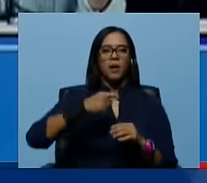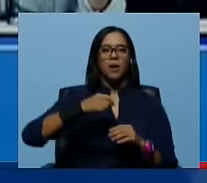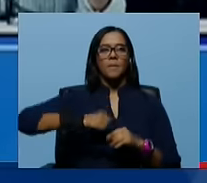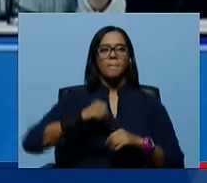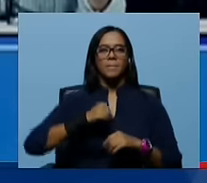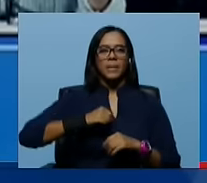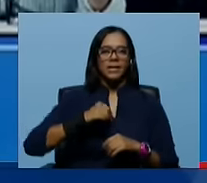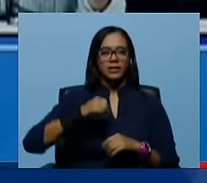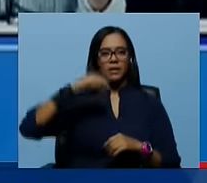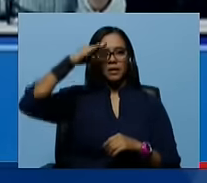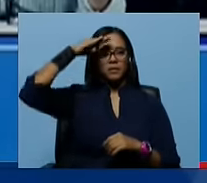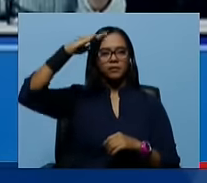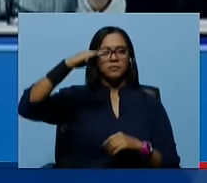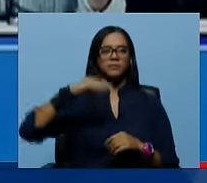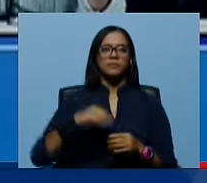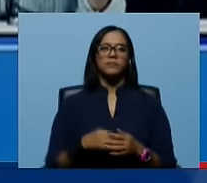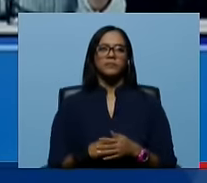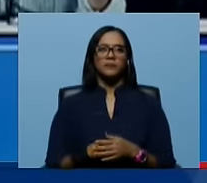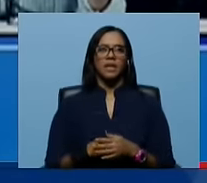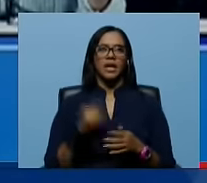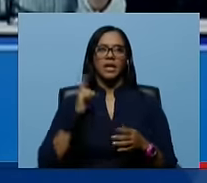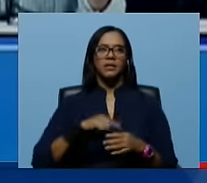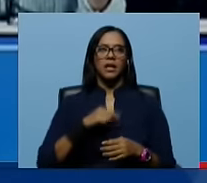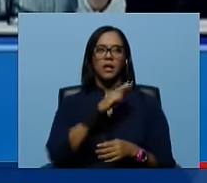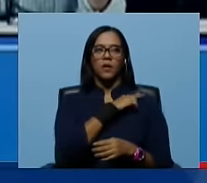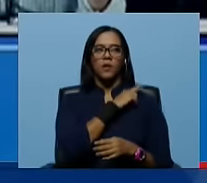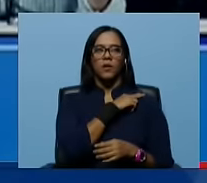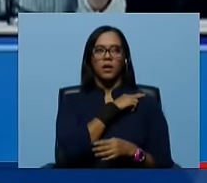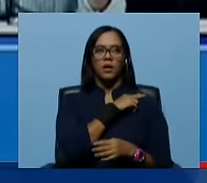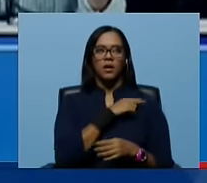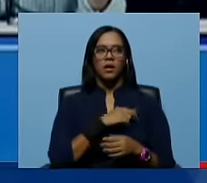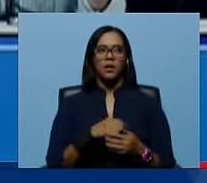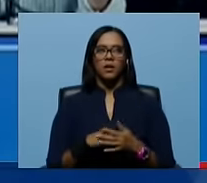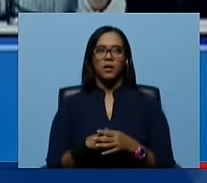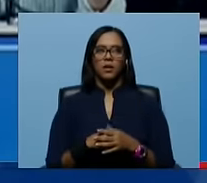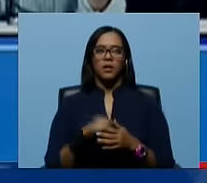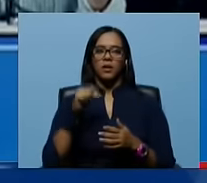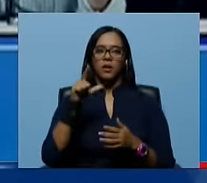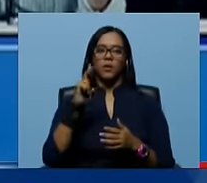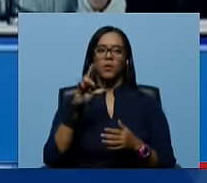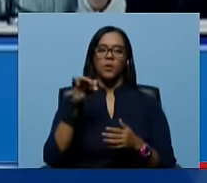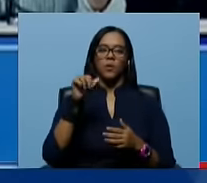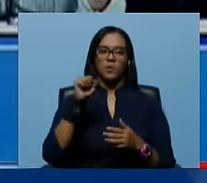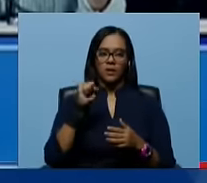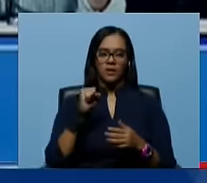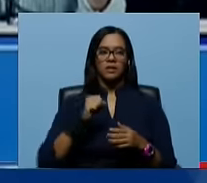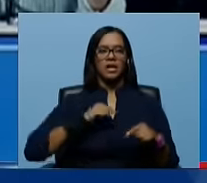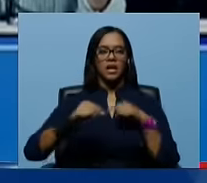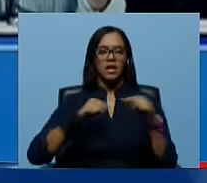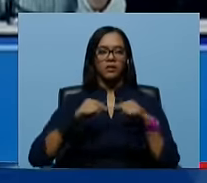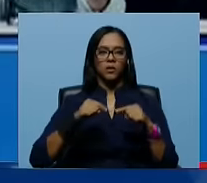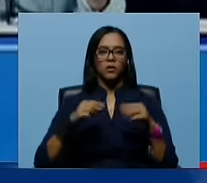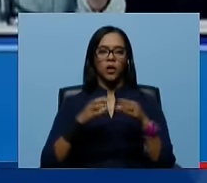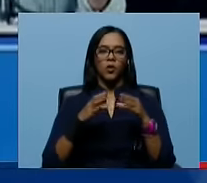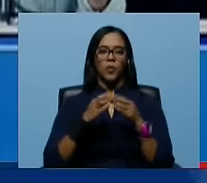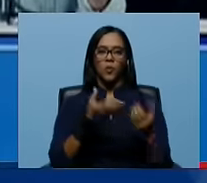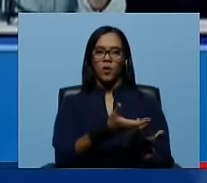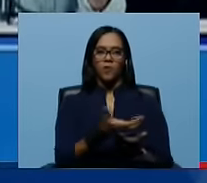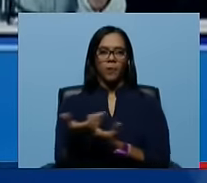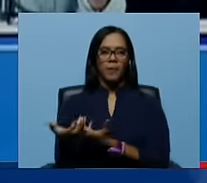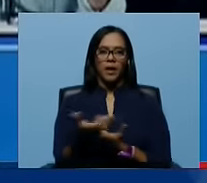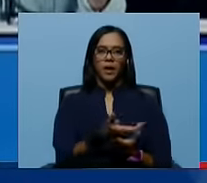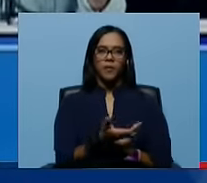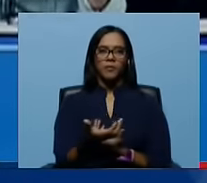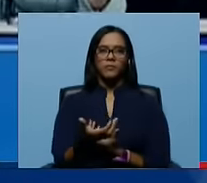cívico-militar-policial. Está también el coronel Luis Edesio Serpa, director del Cuerpo de Bomberos